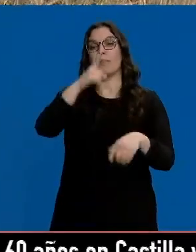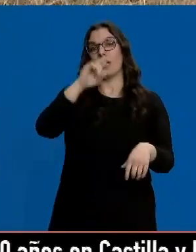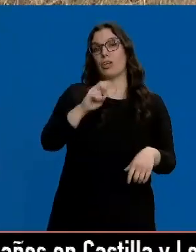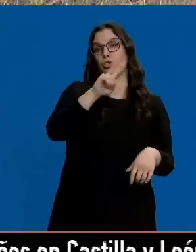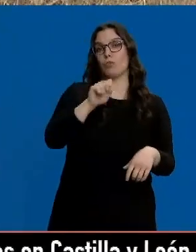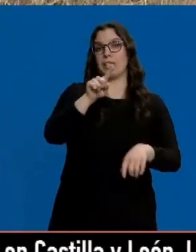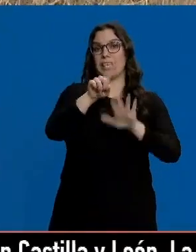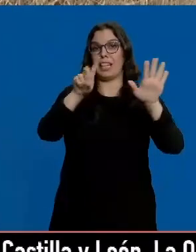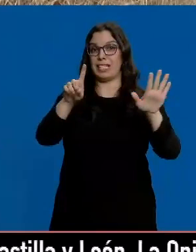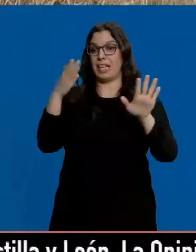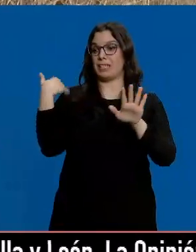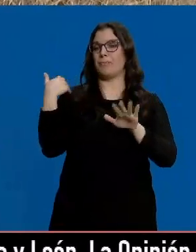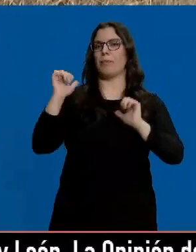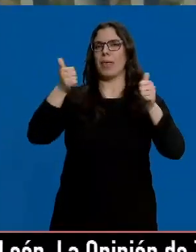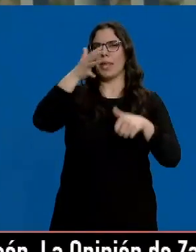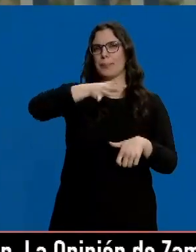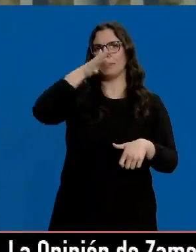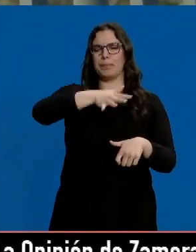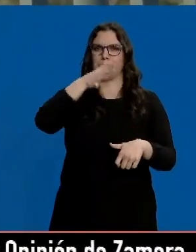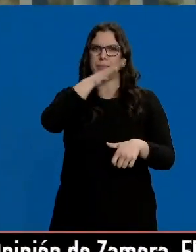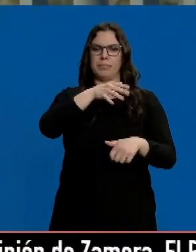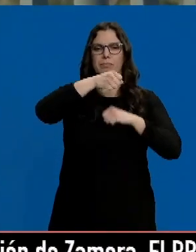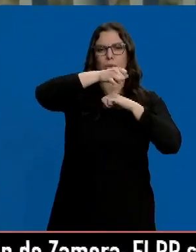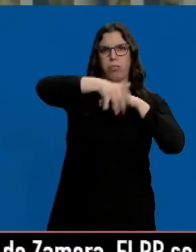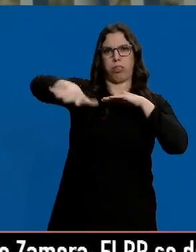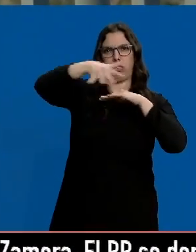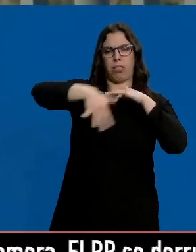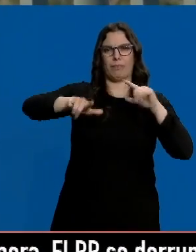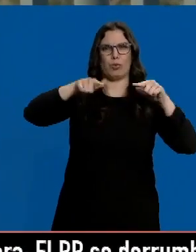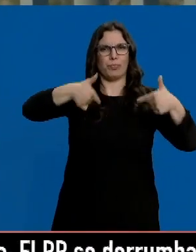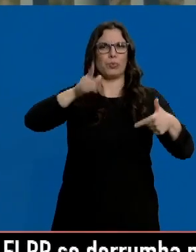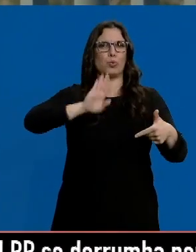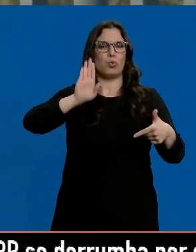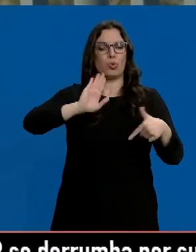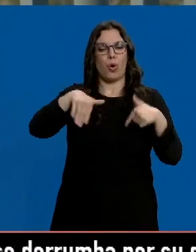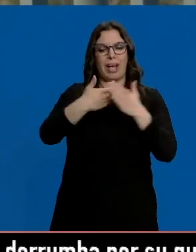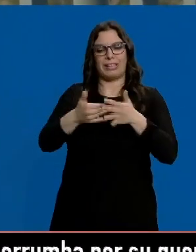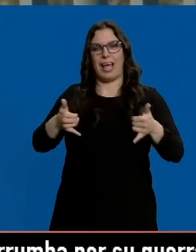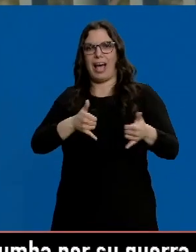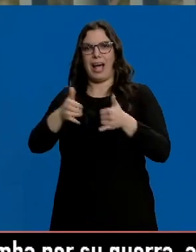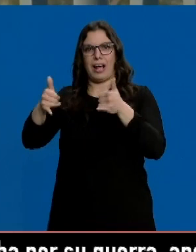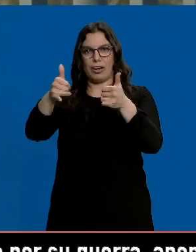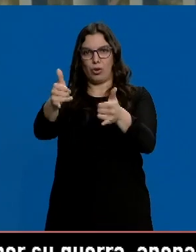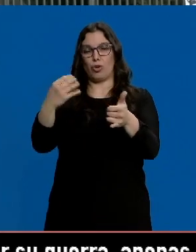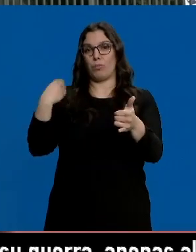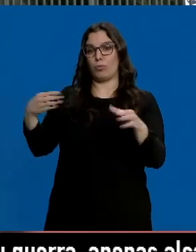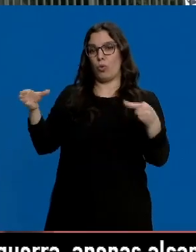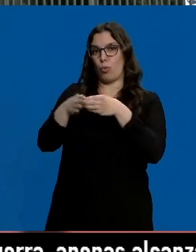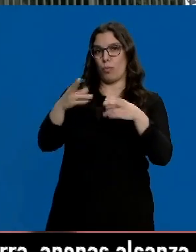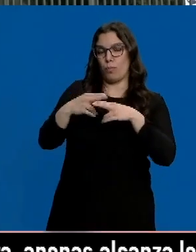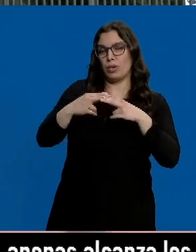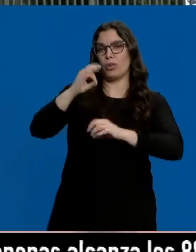2016 se comenzaron a denunciar los vertidos procedentes de esta empresa hasta un arroyo cercano por parte de grupos